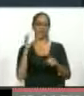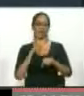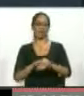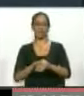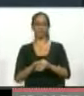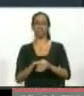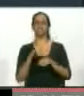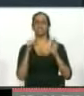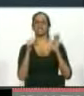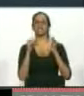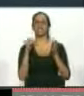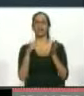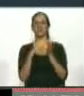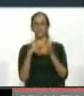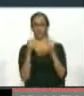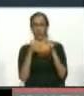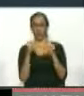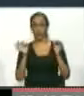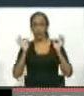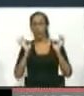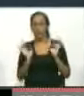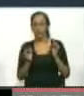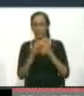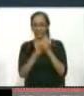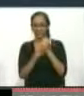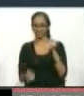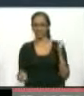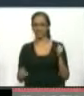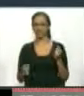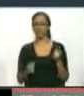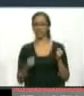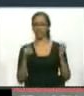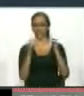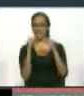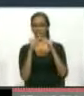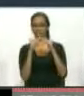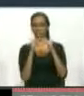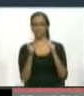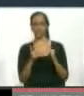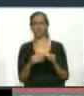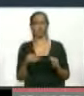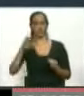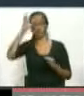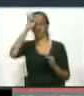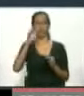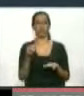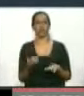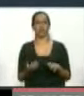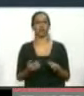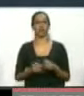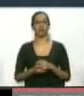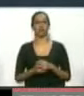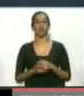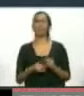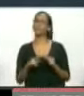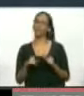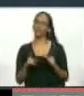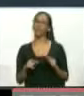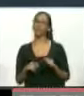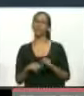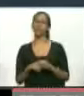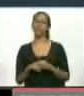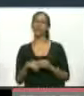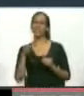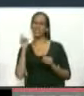60 mil dólares justo cuando se fugó de dicha finca un hecho del que no se sabía por aquel entonces probaría que él